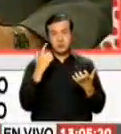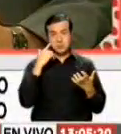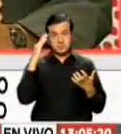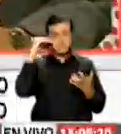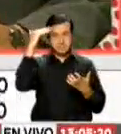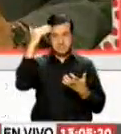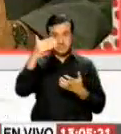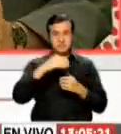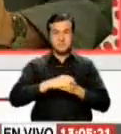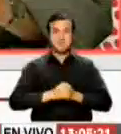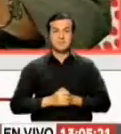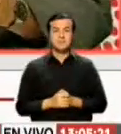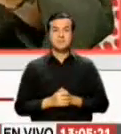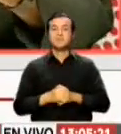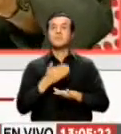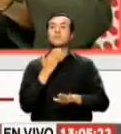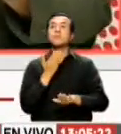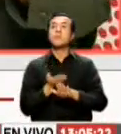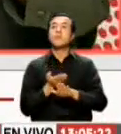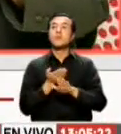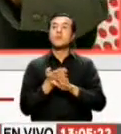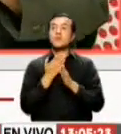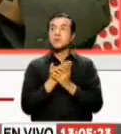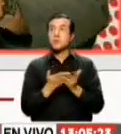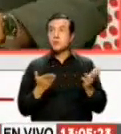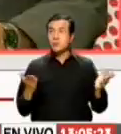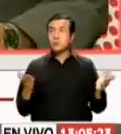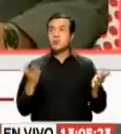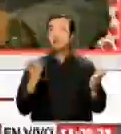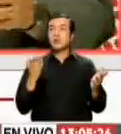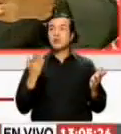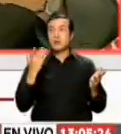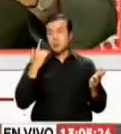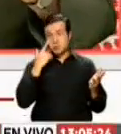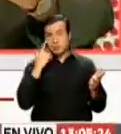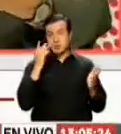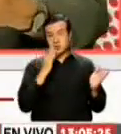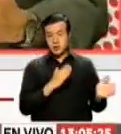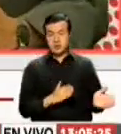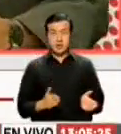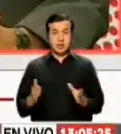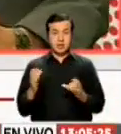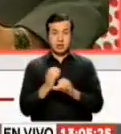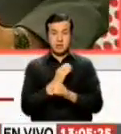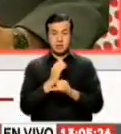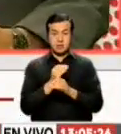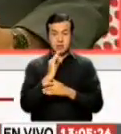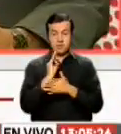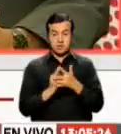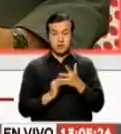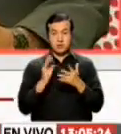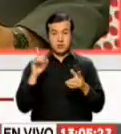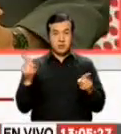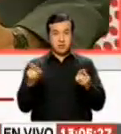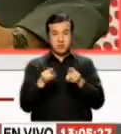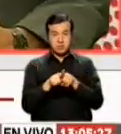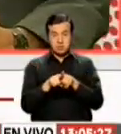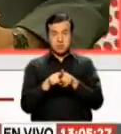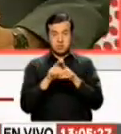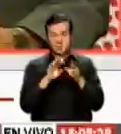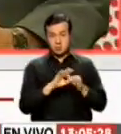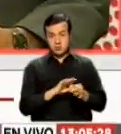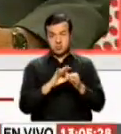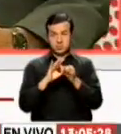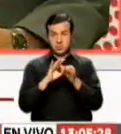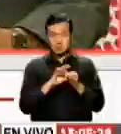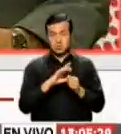Y plantear con claridad la metodología para lograr esa